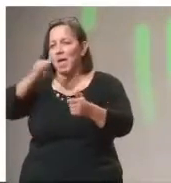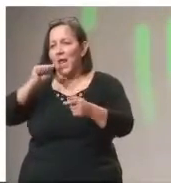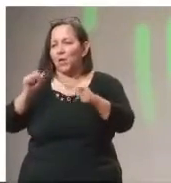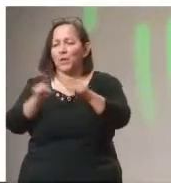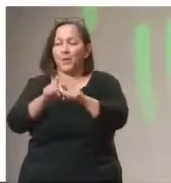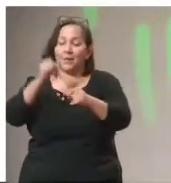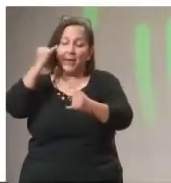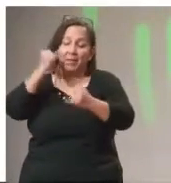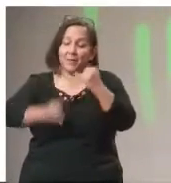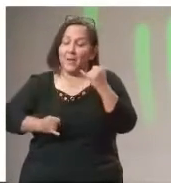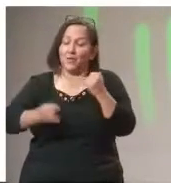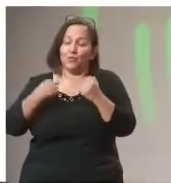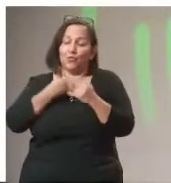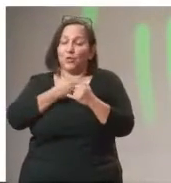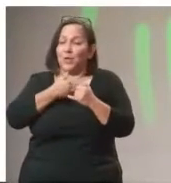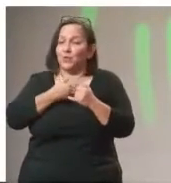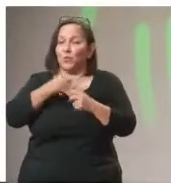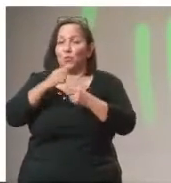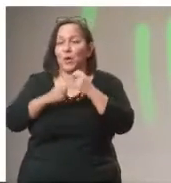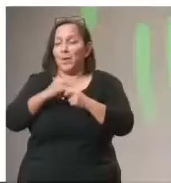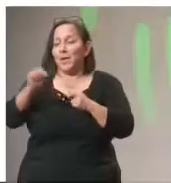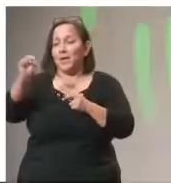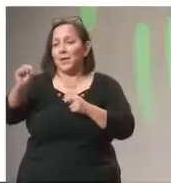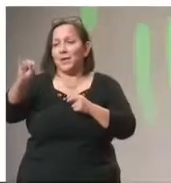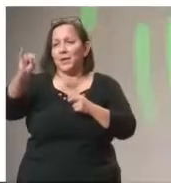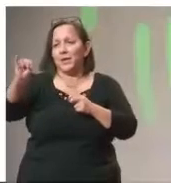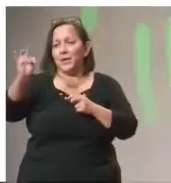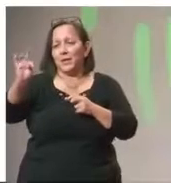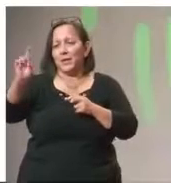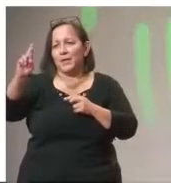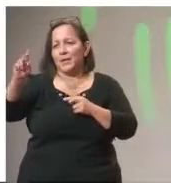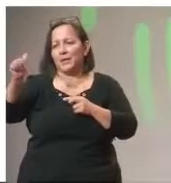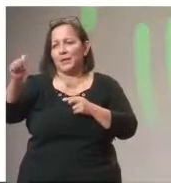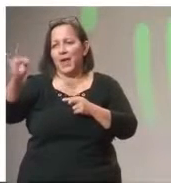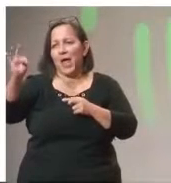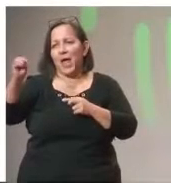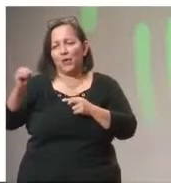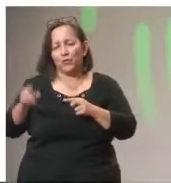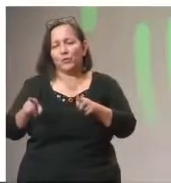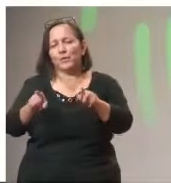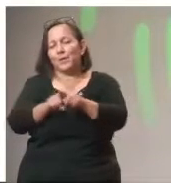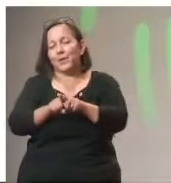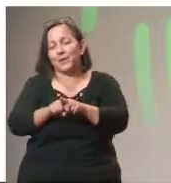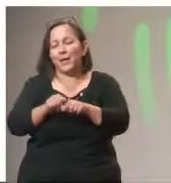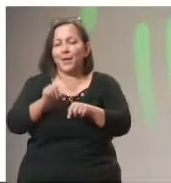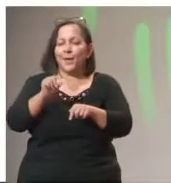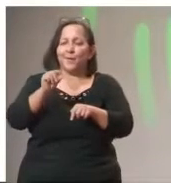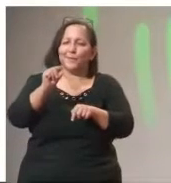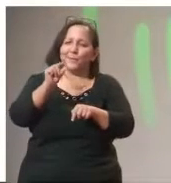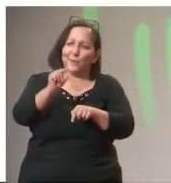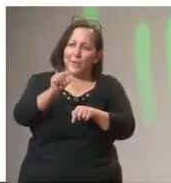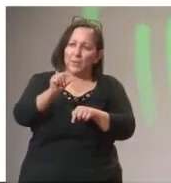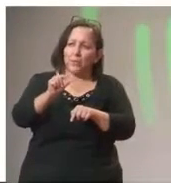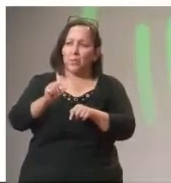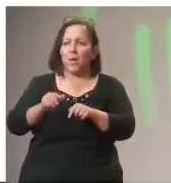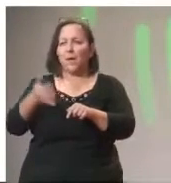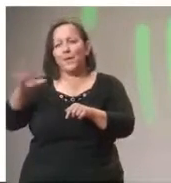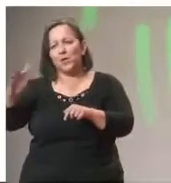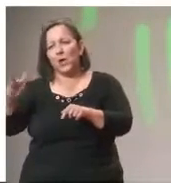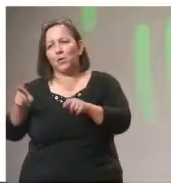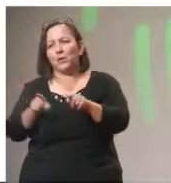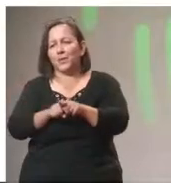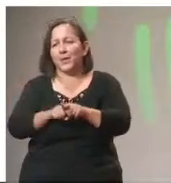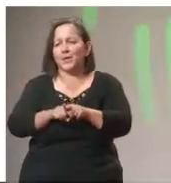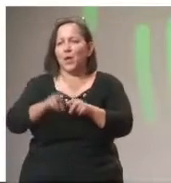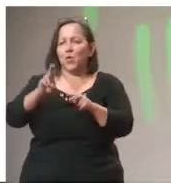como conclusión, tenemos un problema de nitrato, es un problema que yo llamaría de incipiente a moderado y está muy relacionado con el